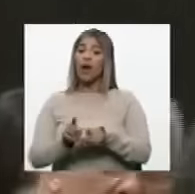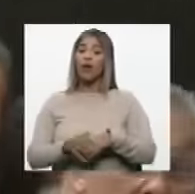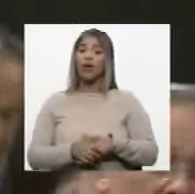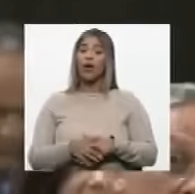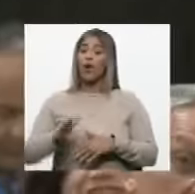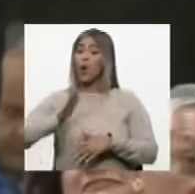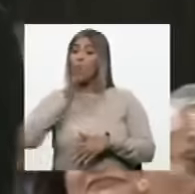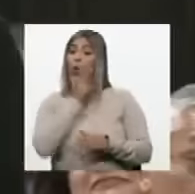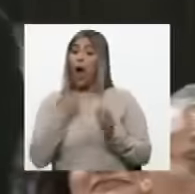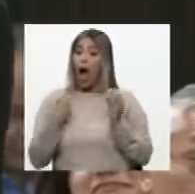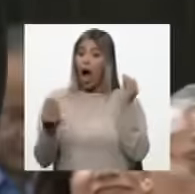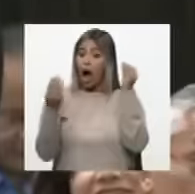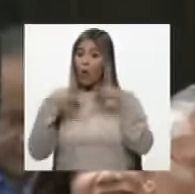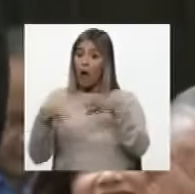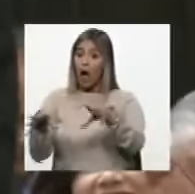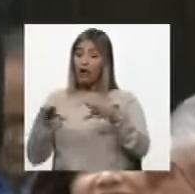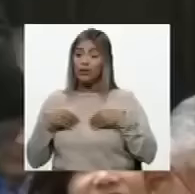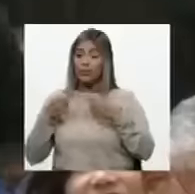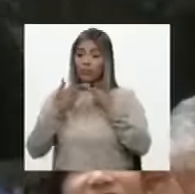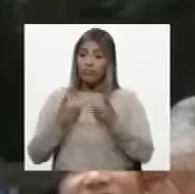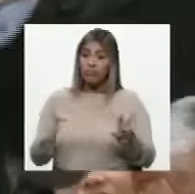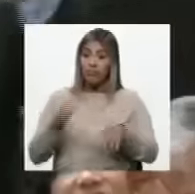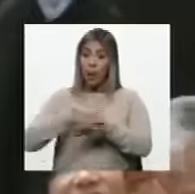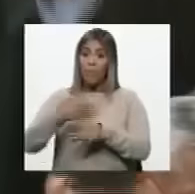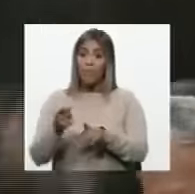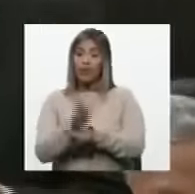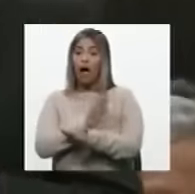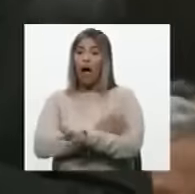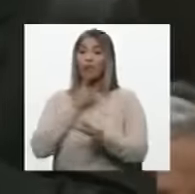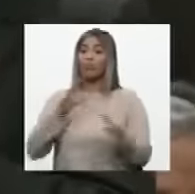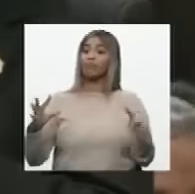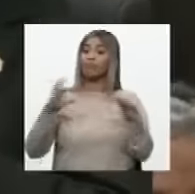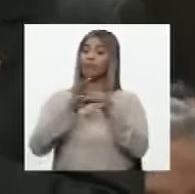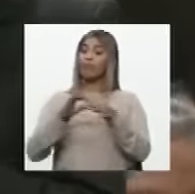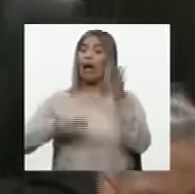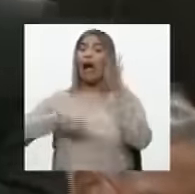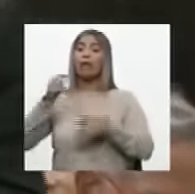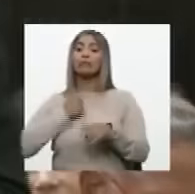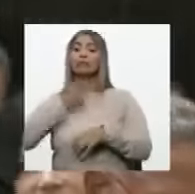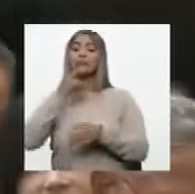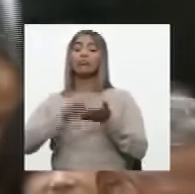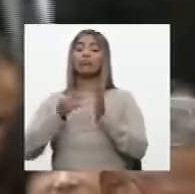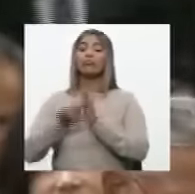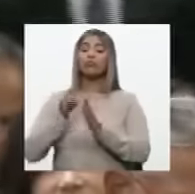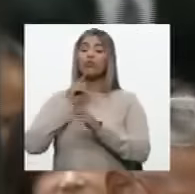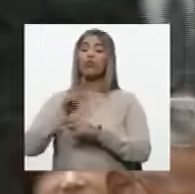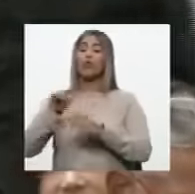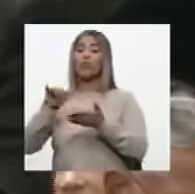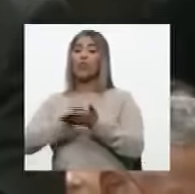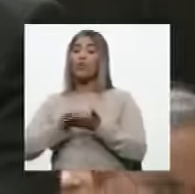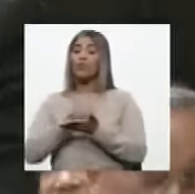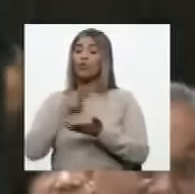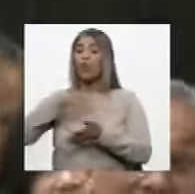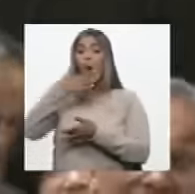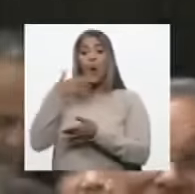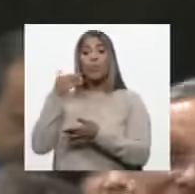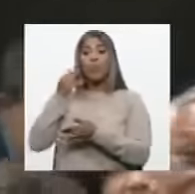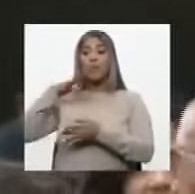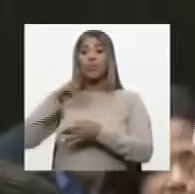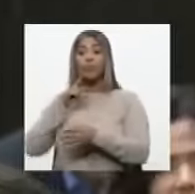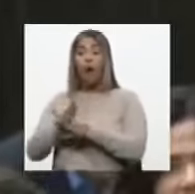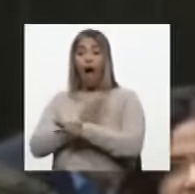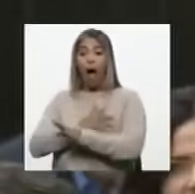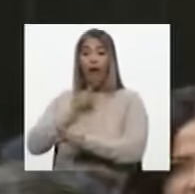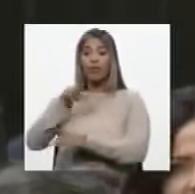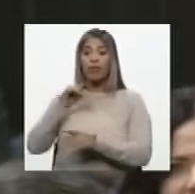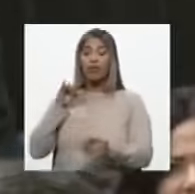como Betancourt no estaba de acuerdo con la apertura porque ya estaba en concordancia, a veces hablamos del pacto de Nueva York y se nos olvida que Betancourt ya había